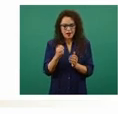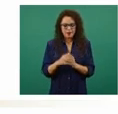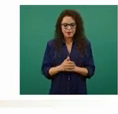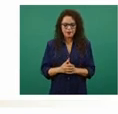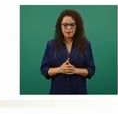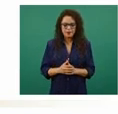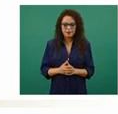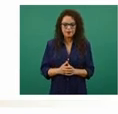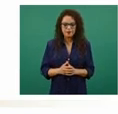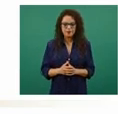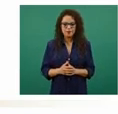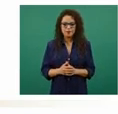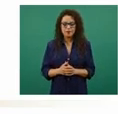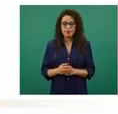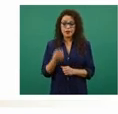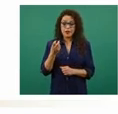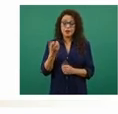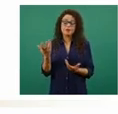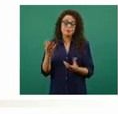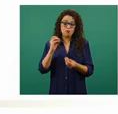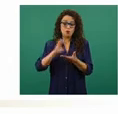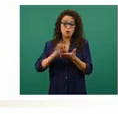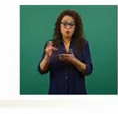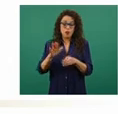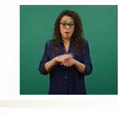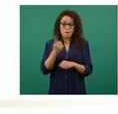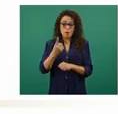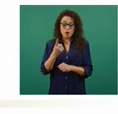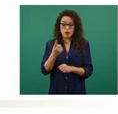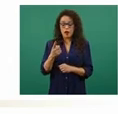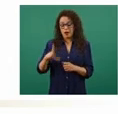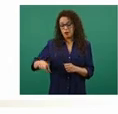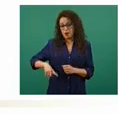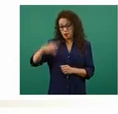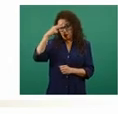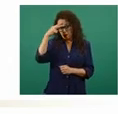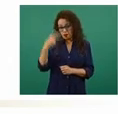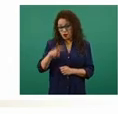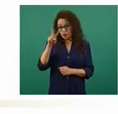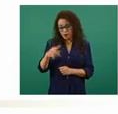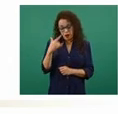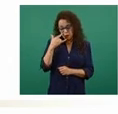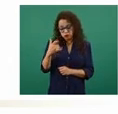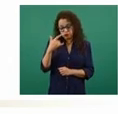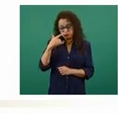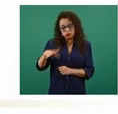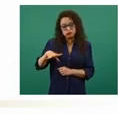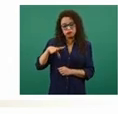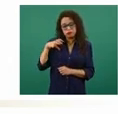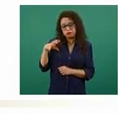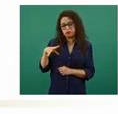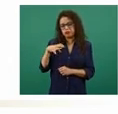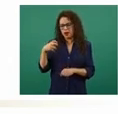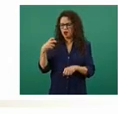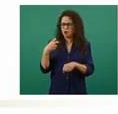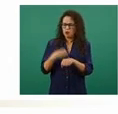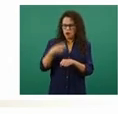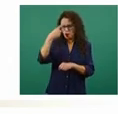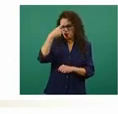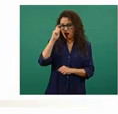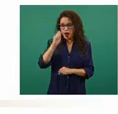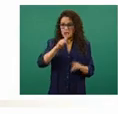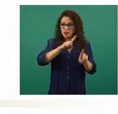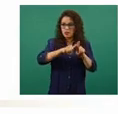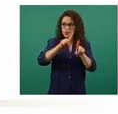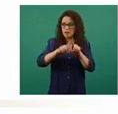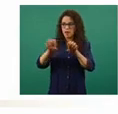esto obviamente ha sido posible al esfuerzo que el gobierno de México ha realizado para poder adquirir en diferentes proveedores,